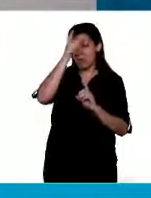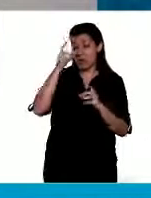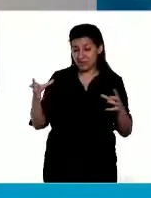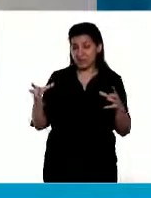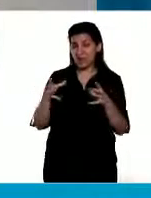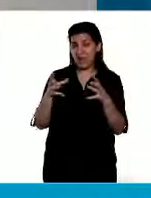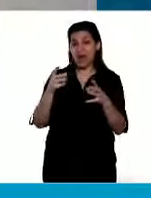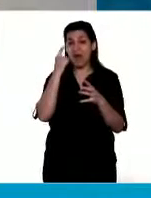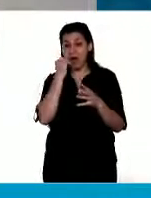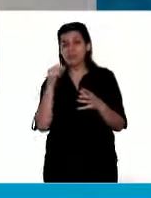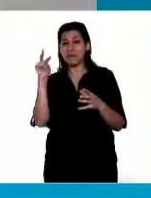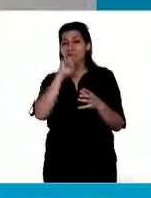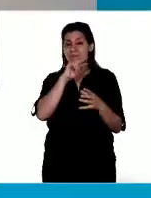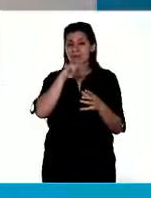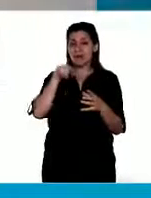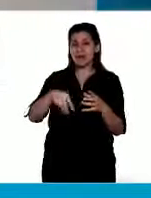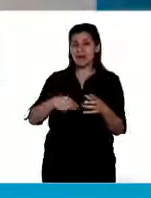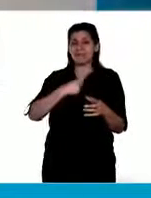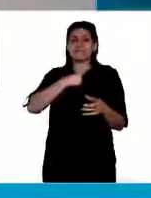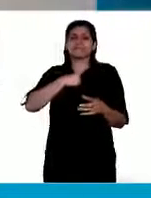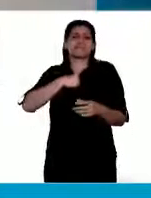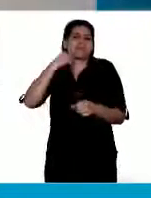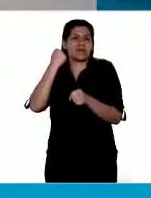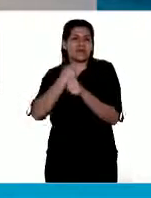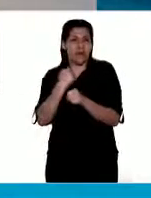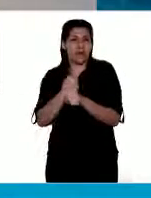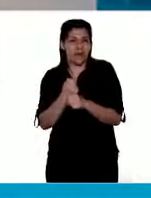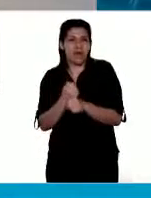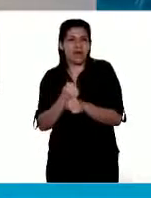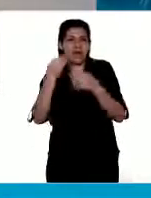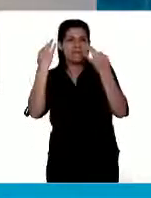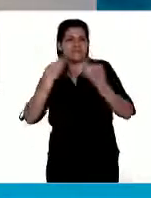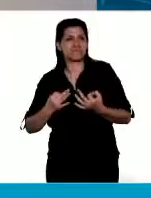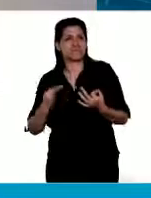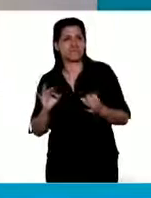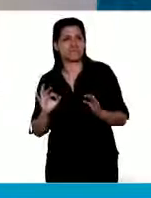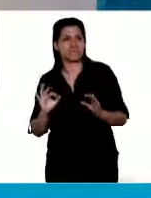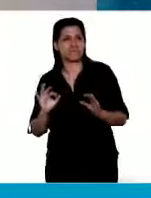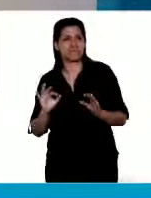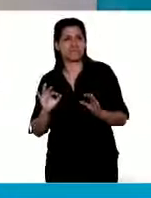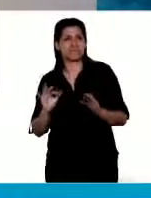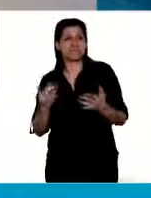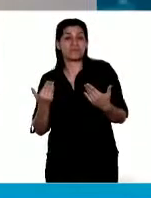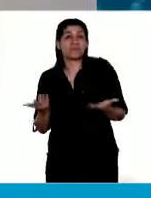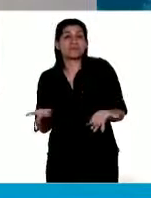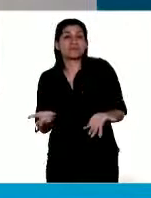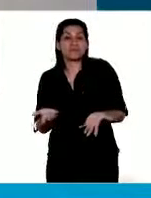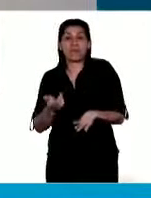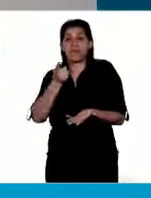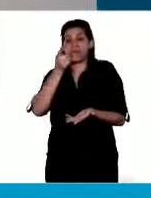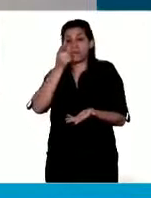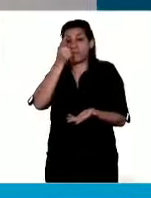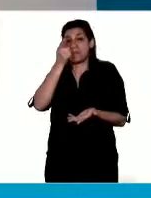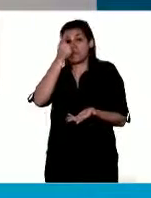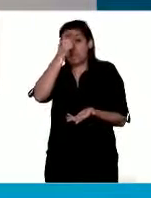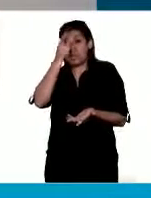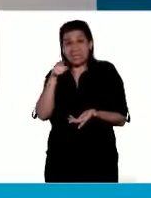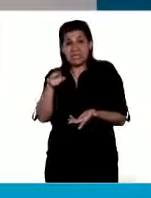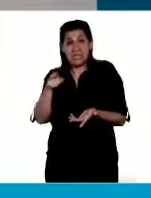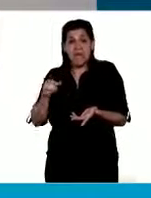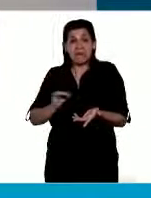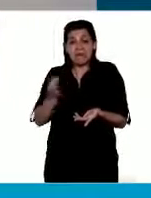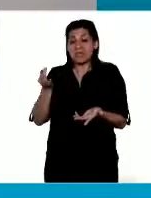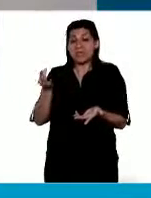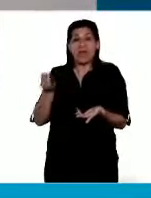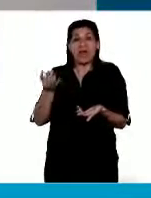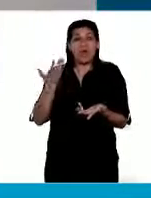que tienen vocación de servicio, señor presidente, y que aparte de cumplir un servicio tienen una vida. Son sujetos, no son